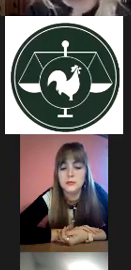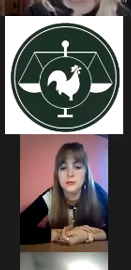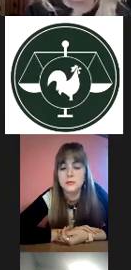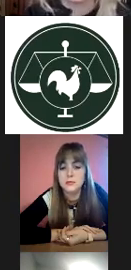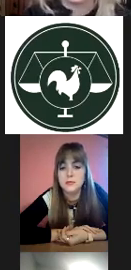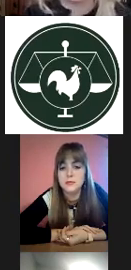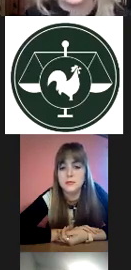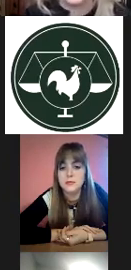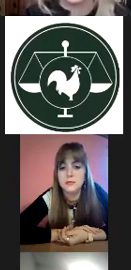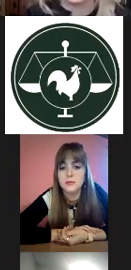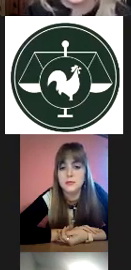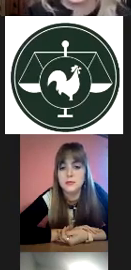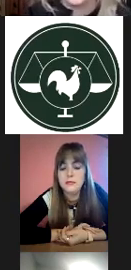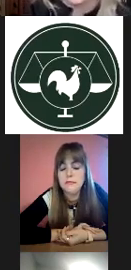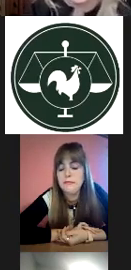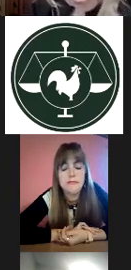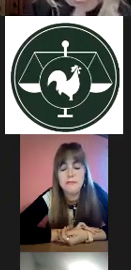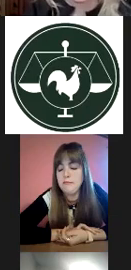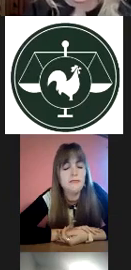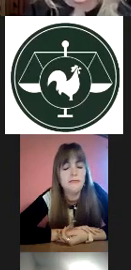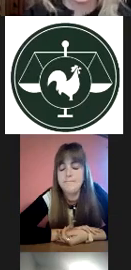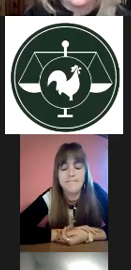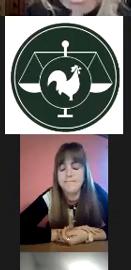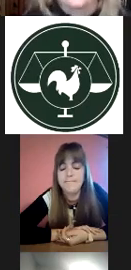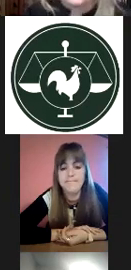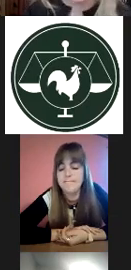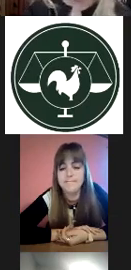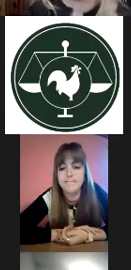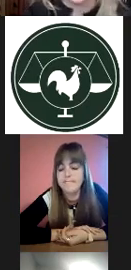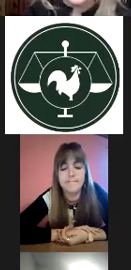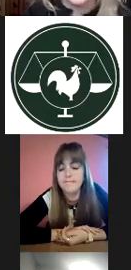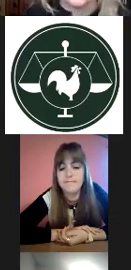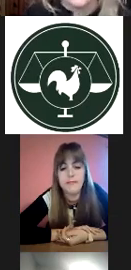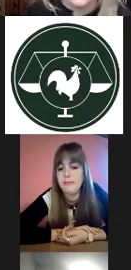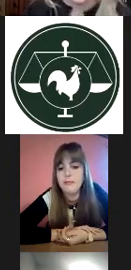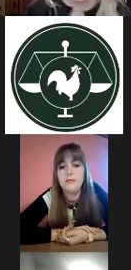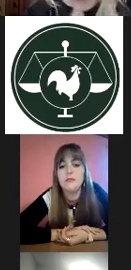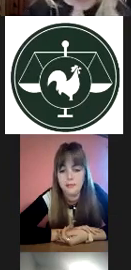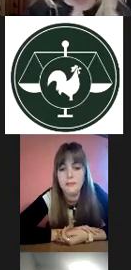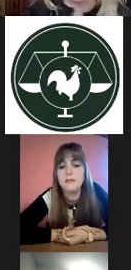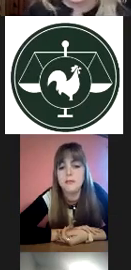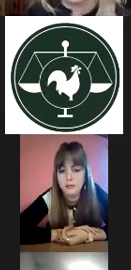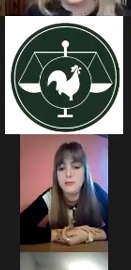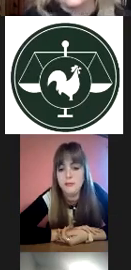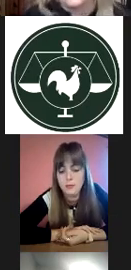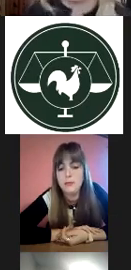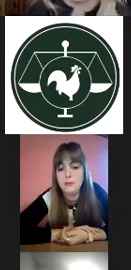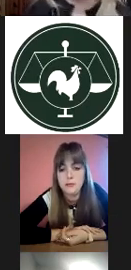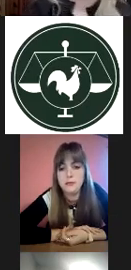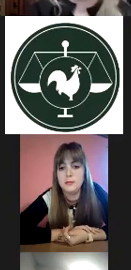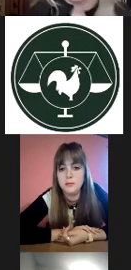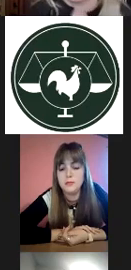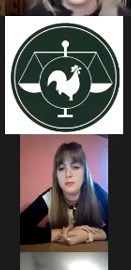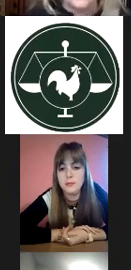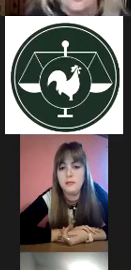dijo, no, mi gata todavía no entró en celo. Le digo, no, hay que castrar antes de que entre en celo, porque si no ya después empezamos